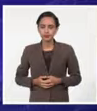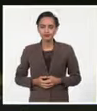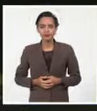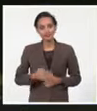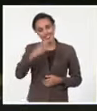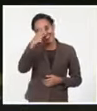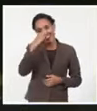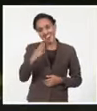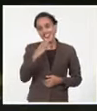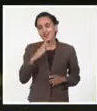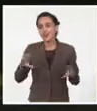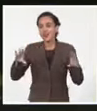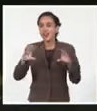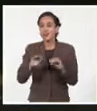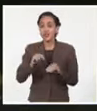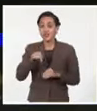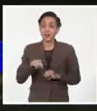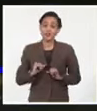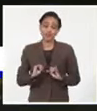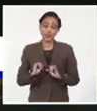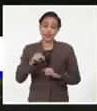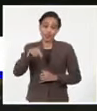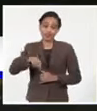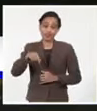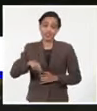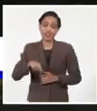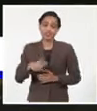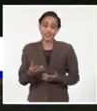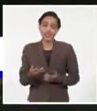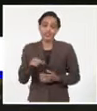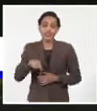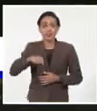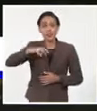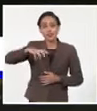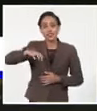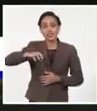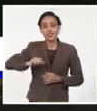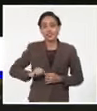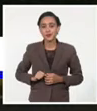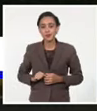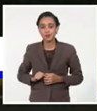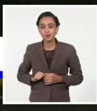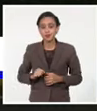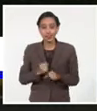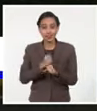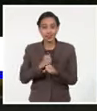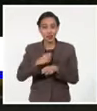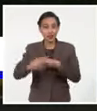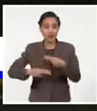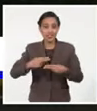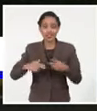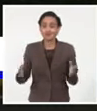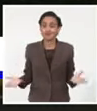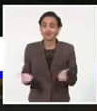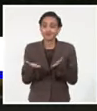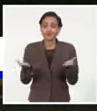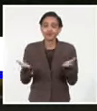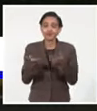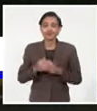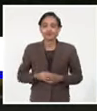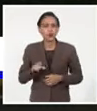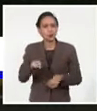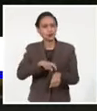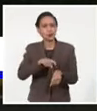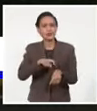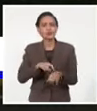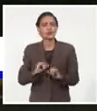Gracias, buenas noches. Les actualizo sobre el acontecer informativo acá en Pinar del Río y las acciones recuperativas. De último